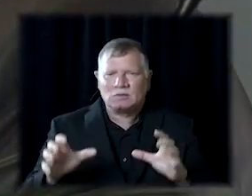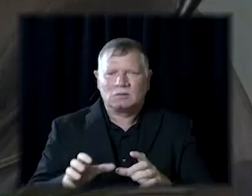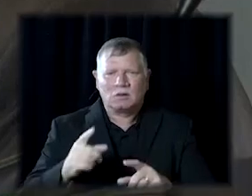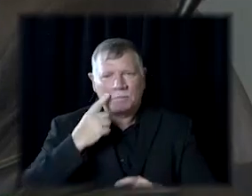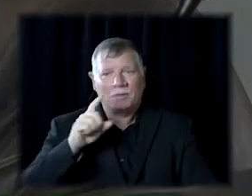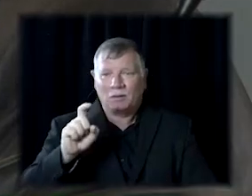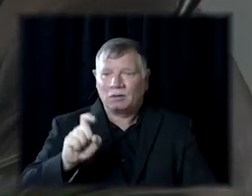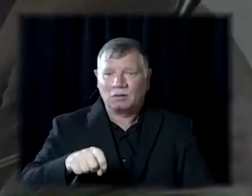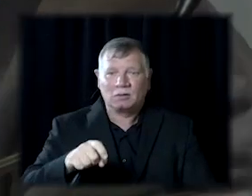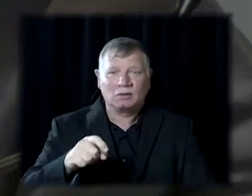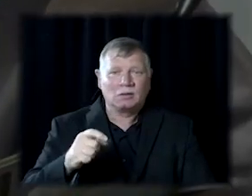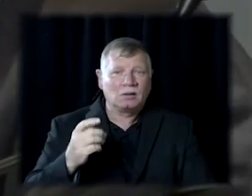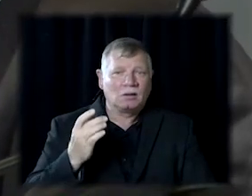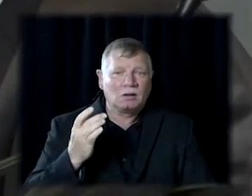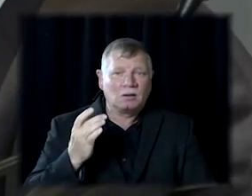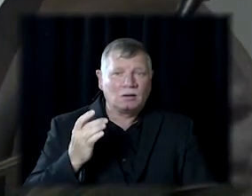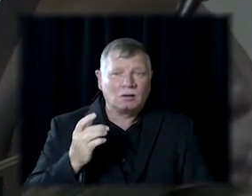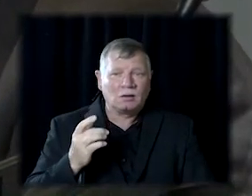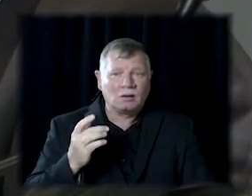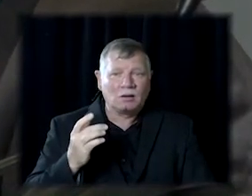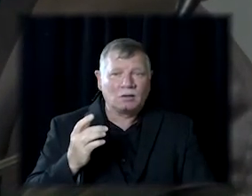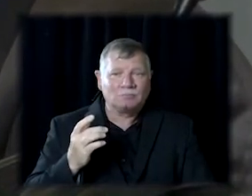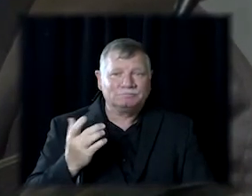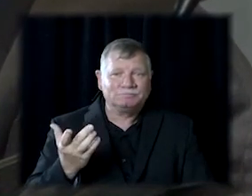pero es necesario, o sea,